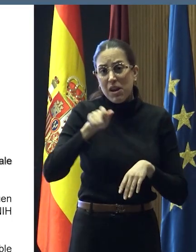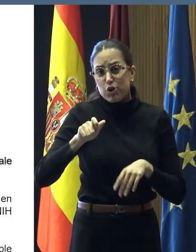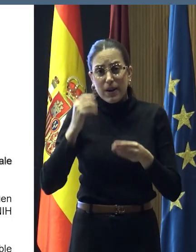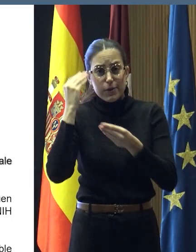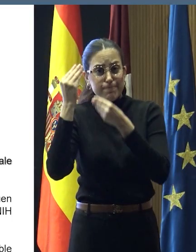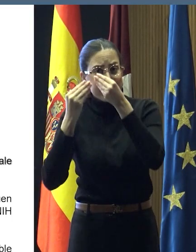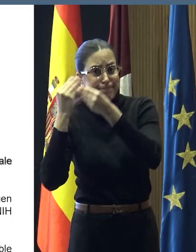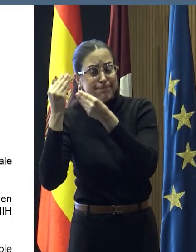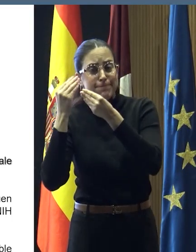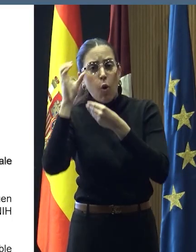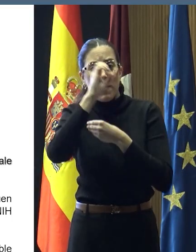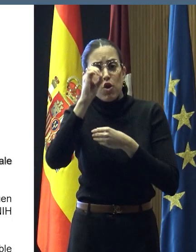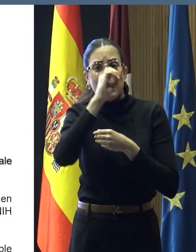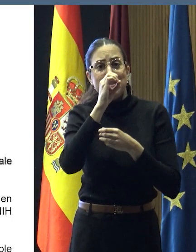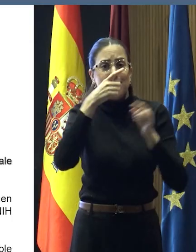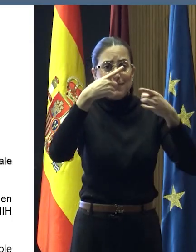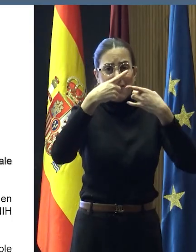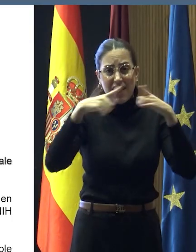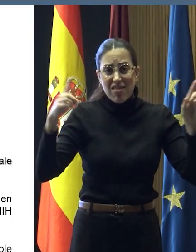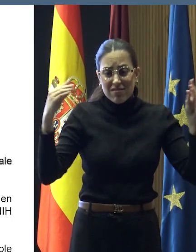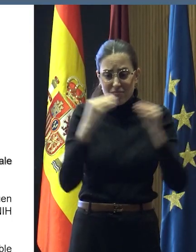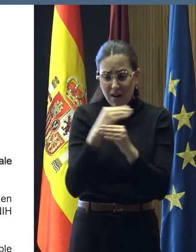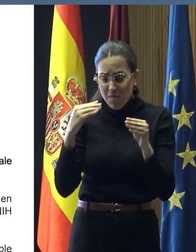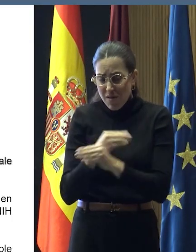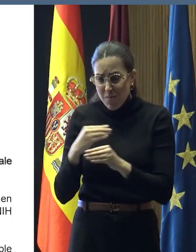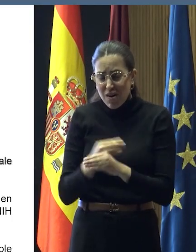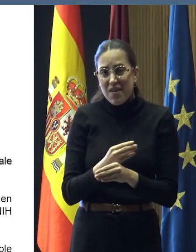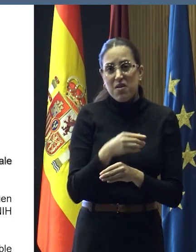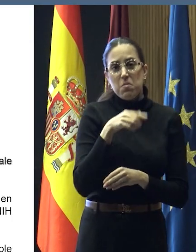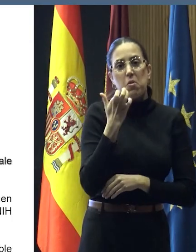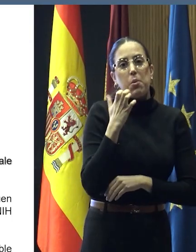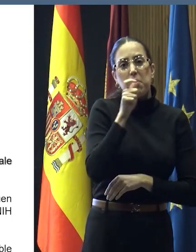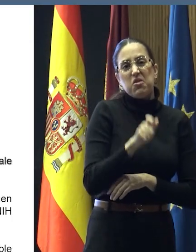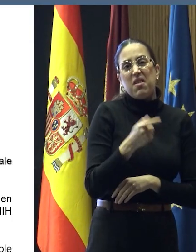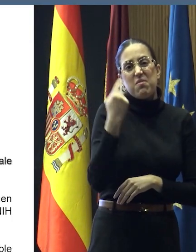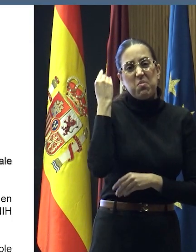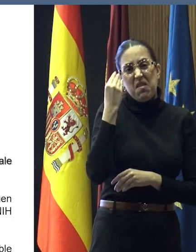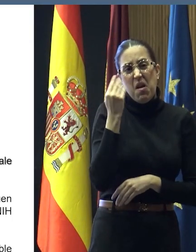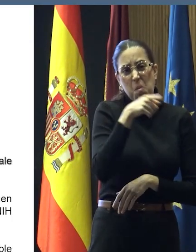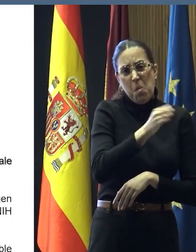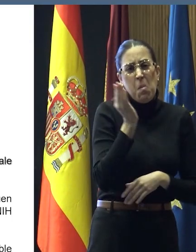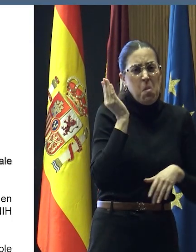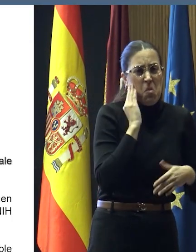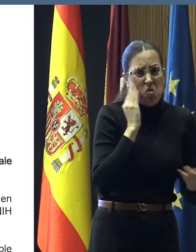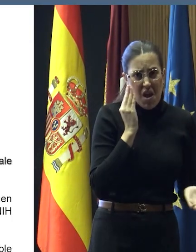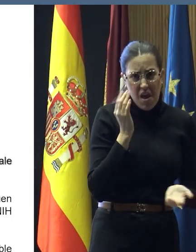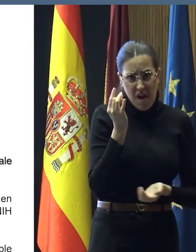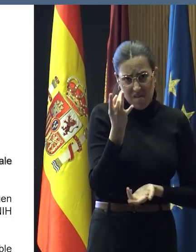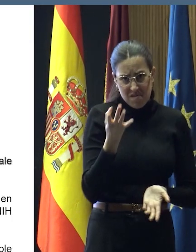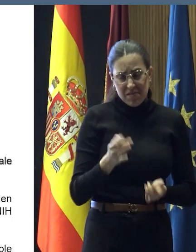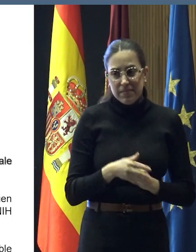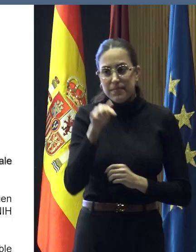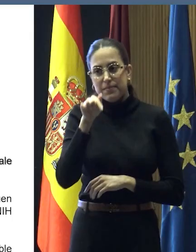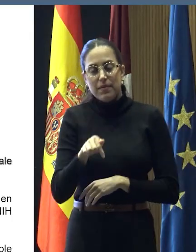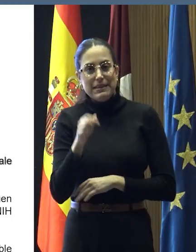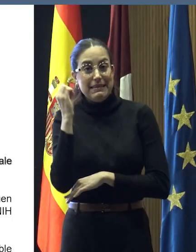¿no? Siempre hay gente pues que piensa que es una tontería. Con esta charla yo